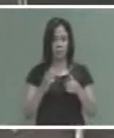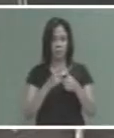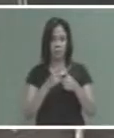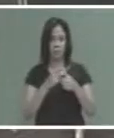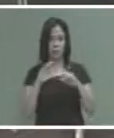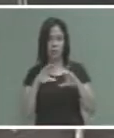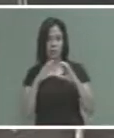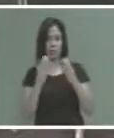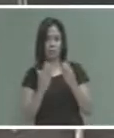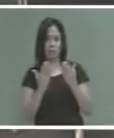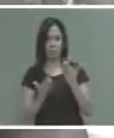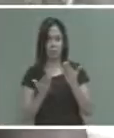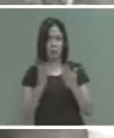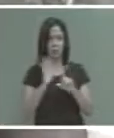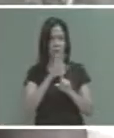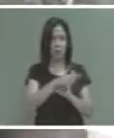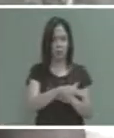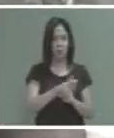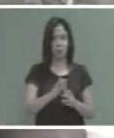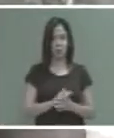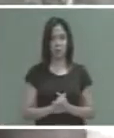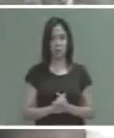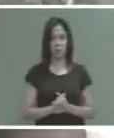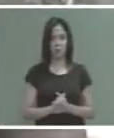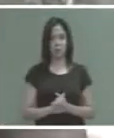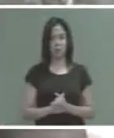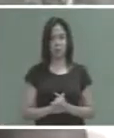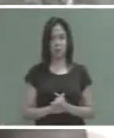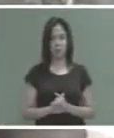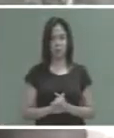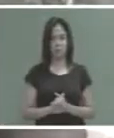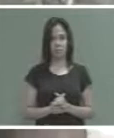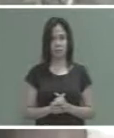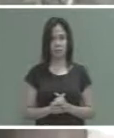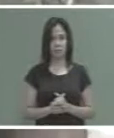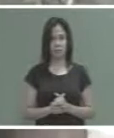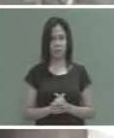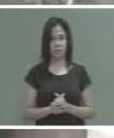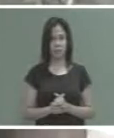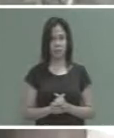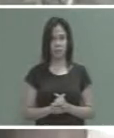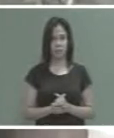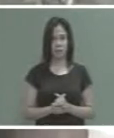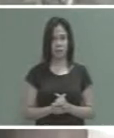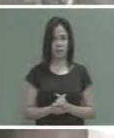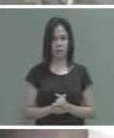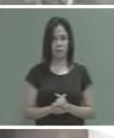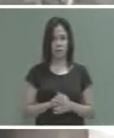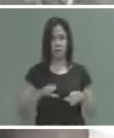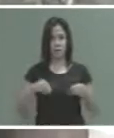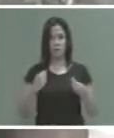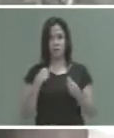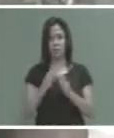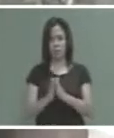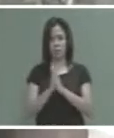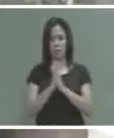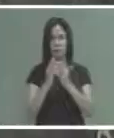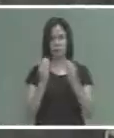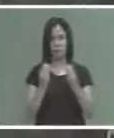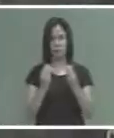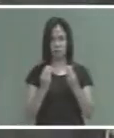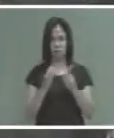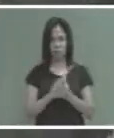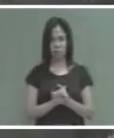eso sucede, y sí, usualmente sucede más en ese sentido, cuando te exigen, sí, demasiado.